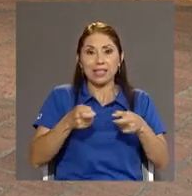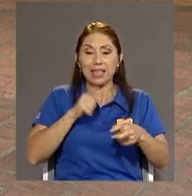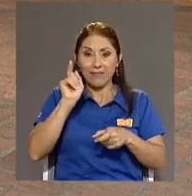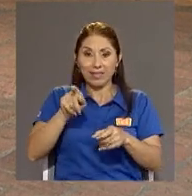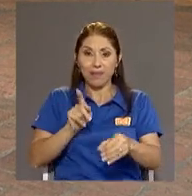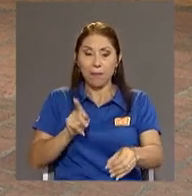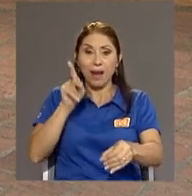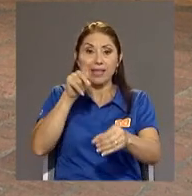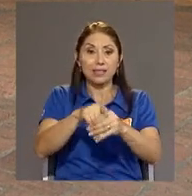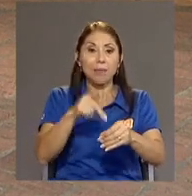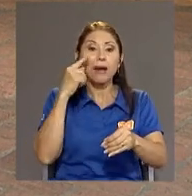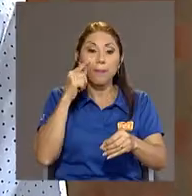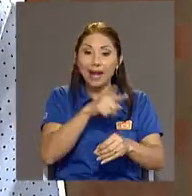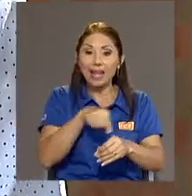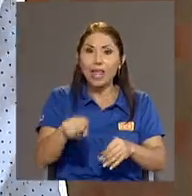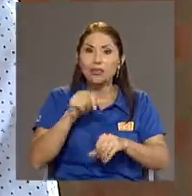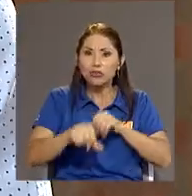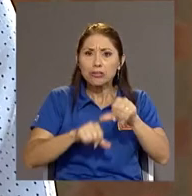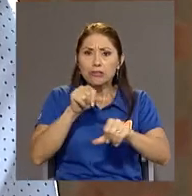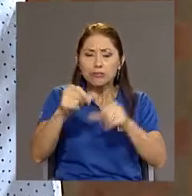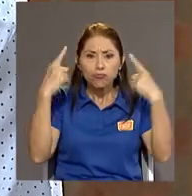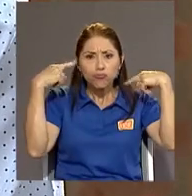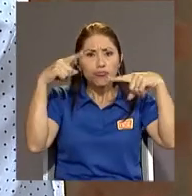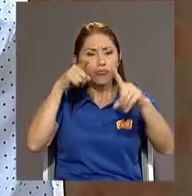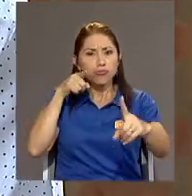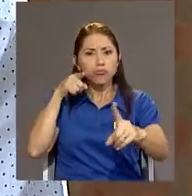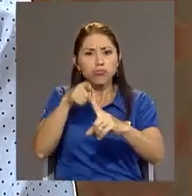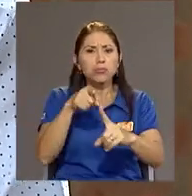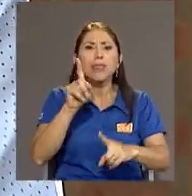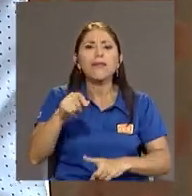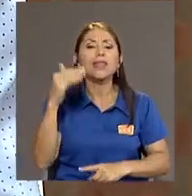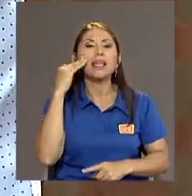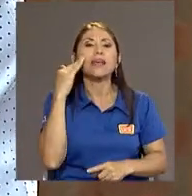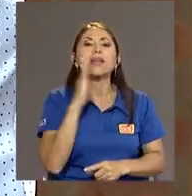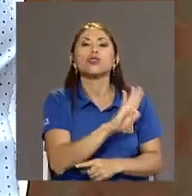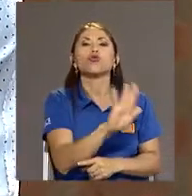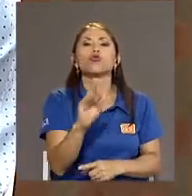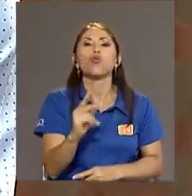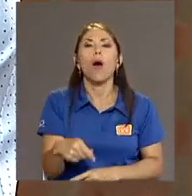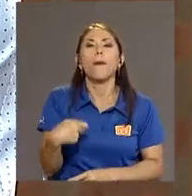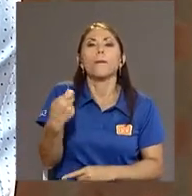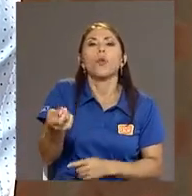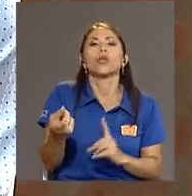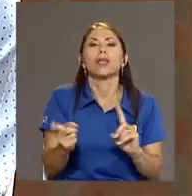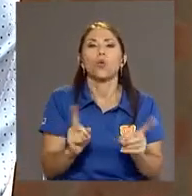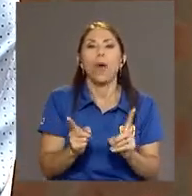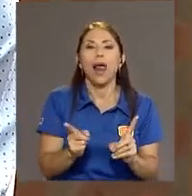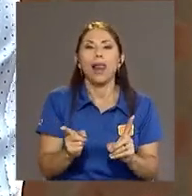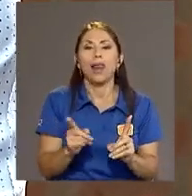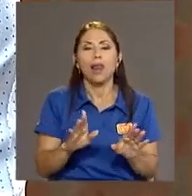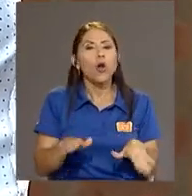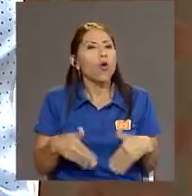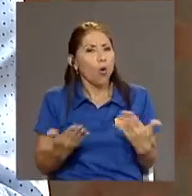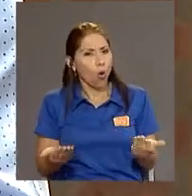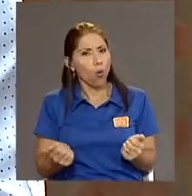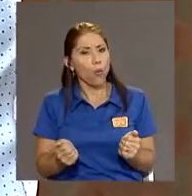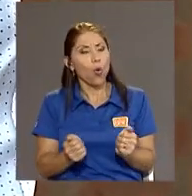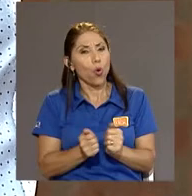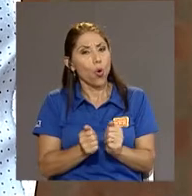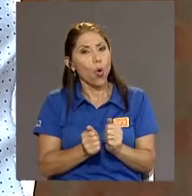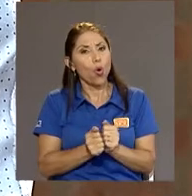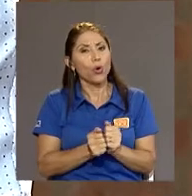saber cuál es su aporte y cómo se les termina de dirigir, estableciendo directrices gubernativas, que en este caso